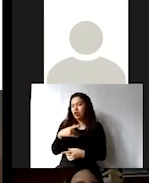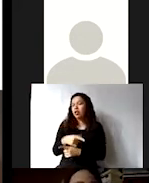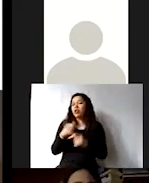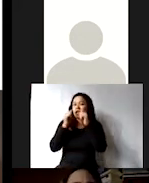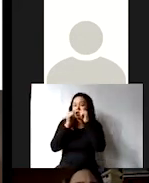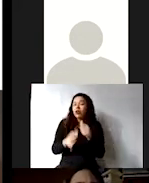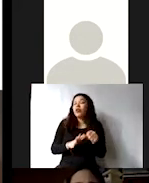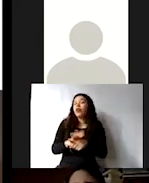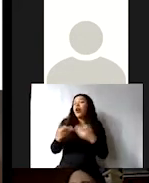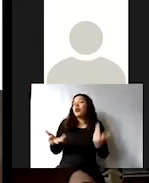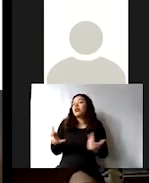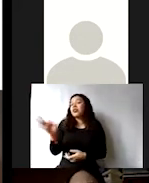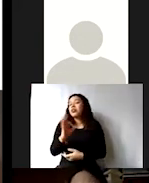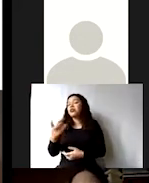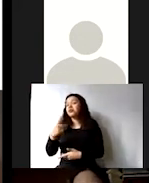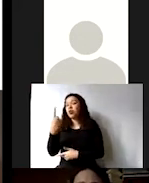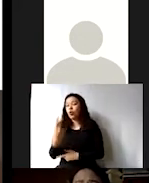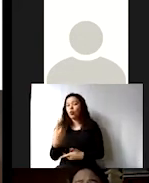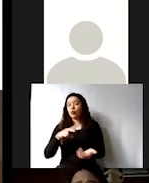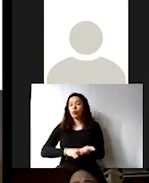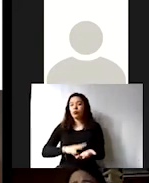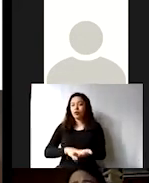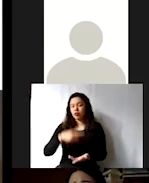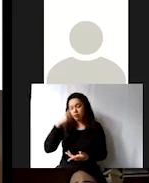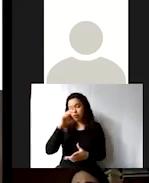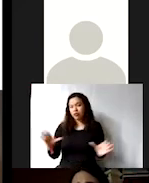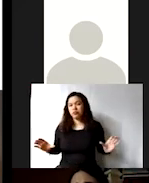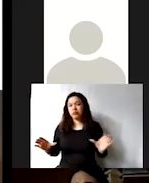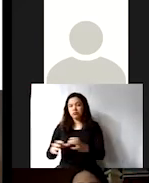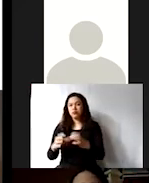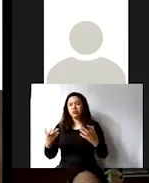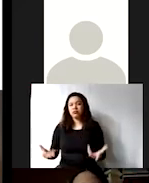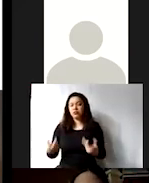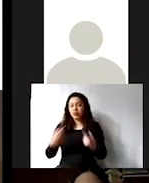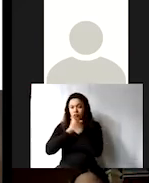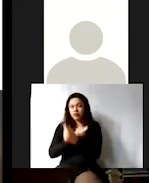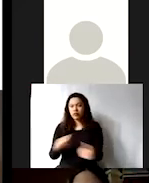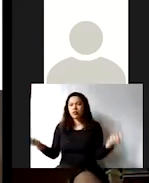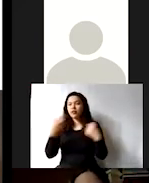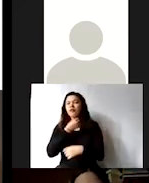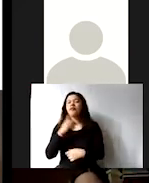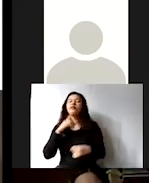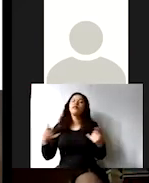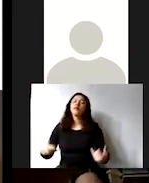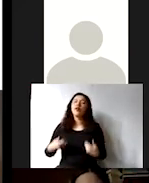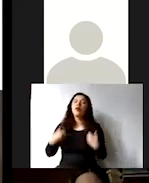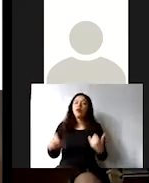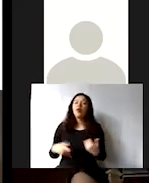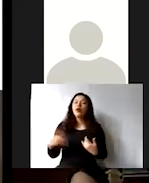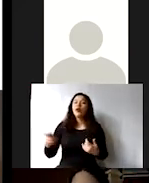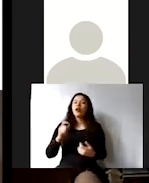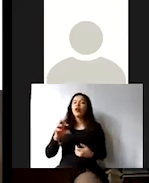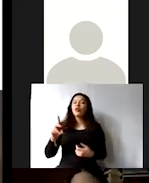si de plano nada más cumple un valor comunitario en la que le enseña a niños, niñas y adolescentes lo que son los